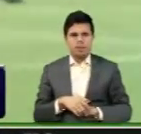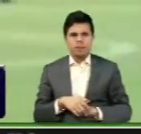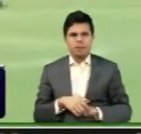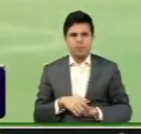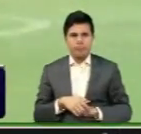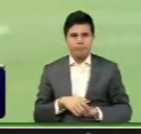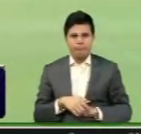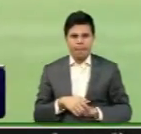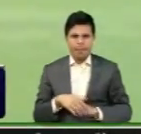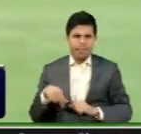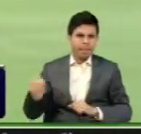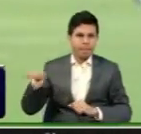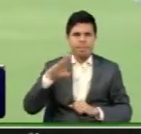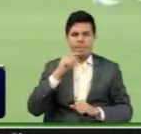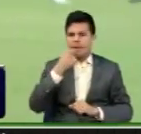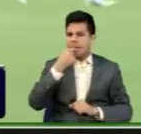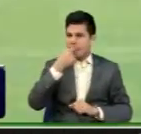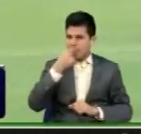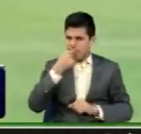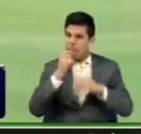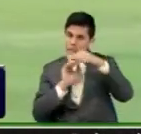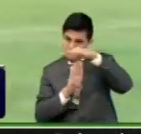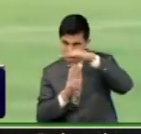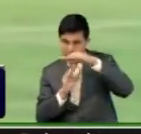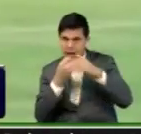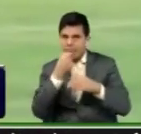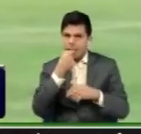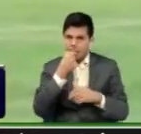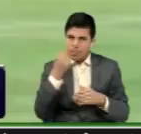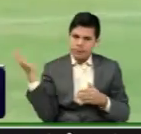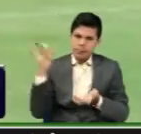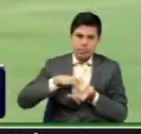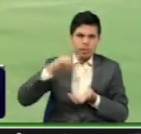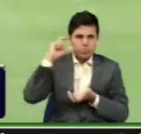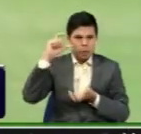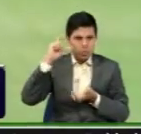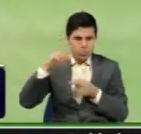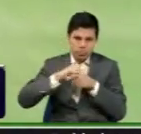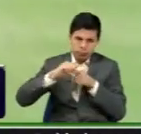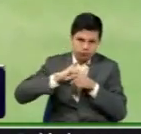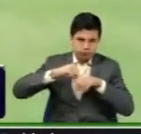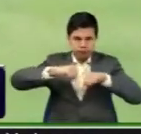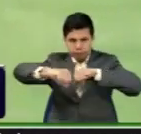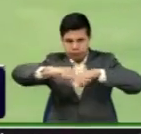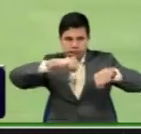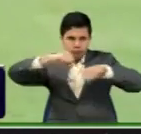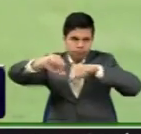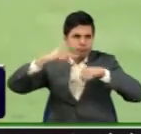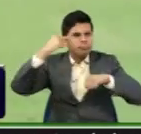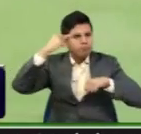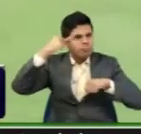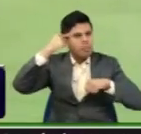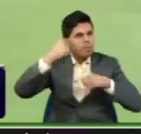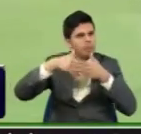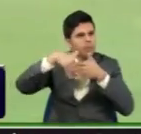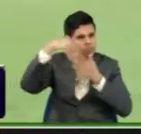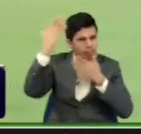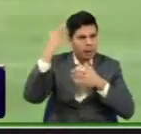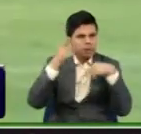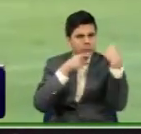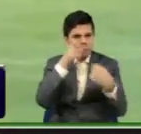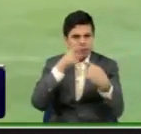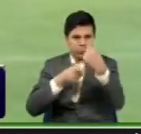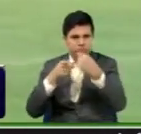Los árbitros de la segunda división del fútbol colombiano estuvieron en Cúcuta haciendo una parte de su pretemporada pensando en el inicio de la